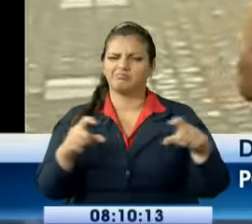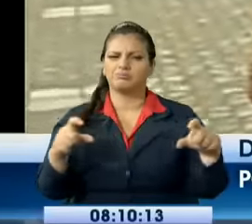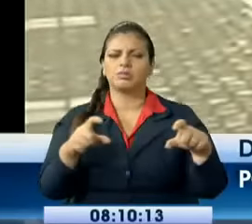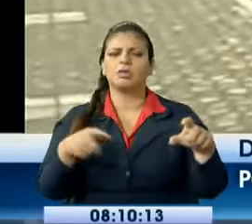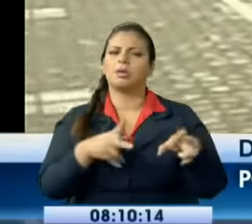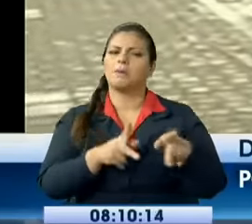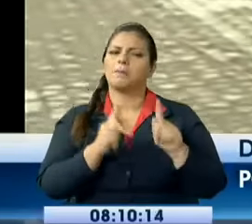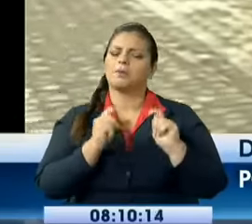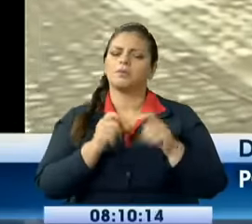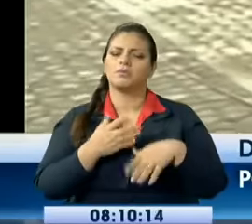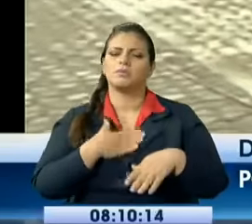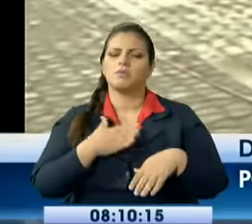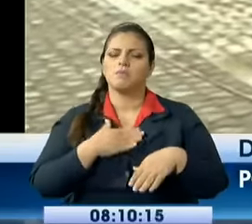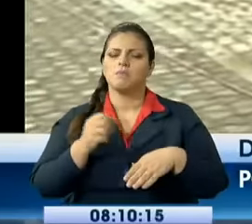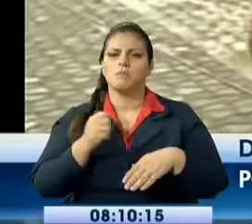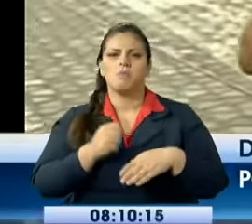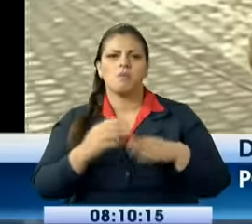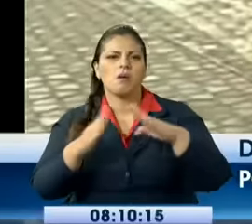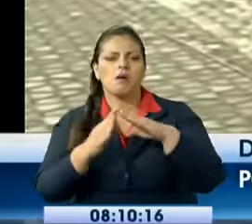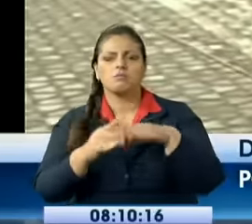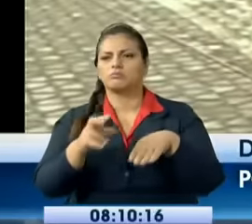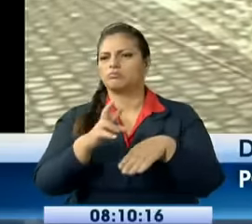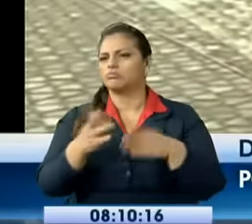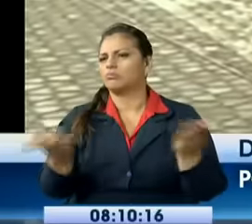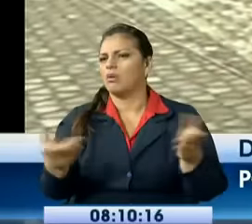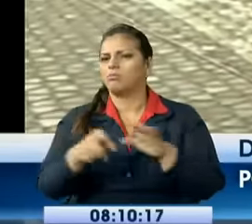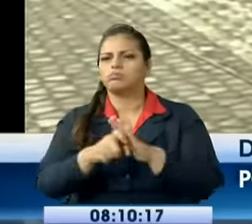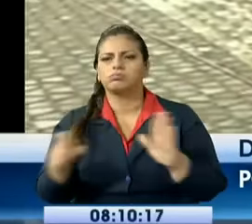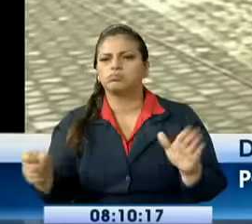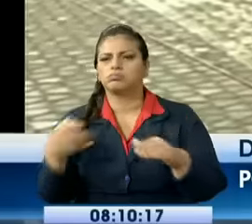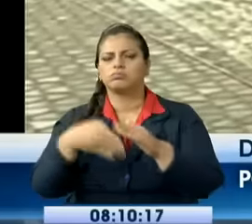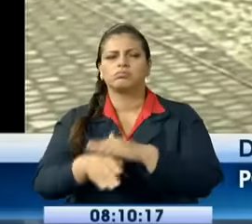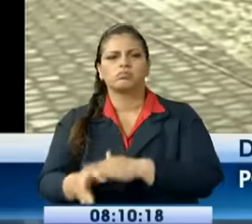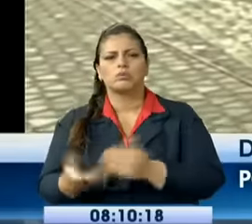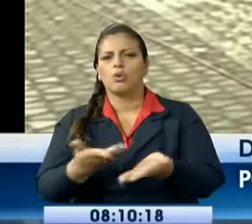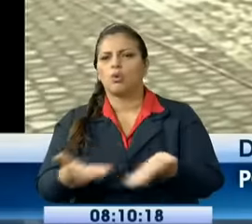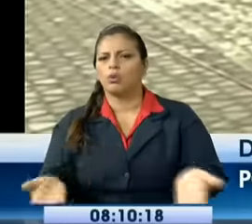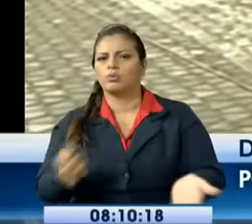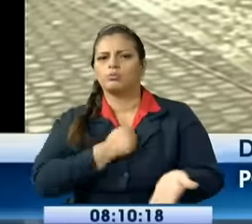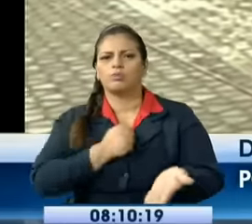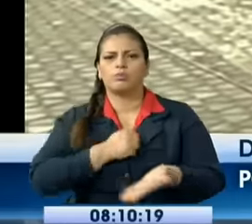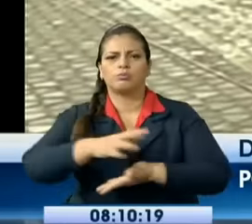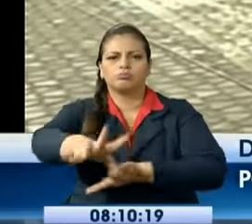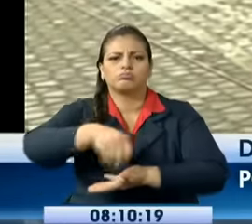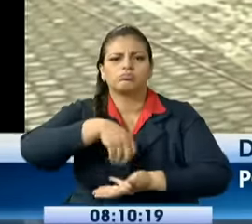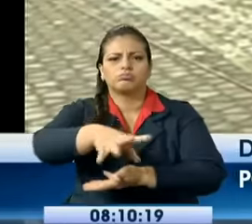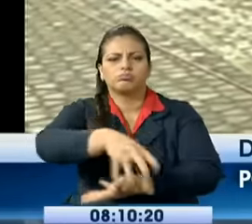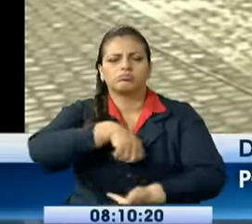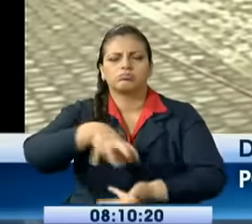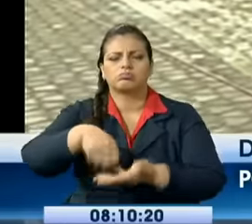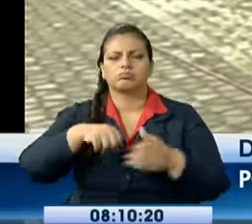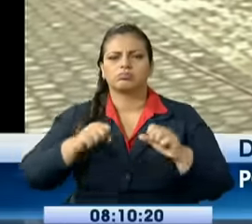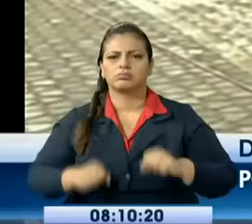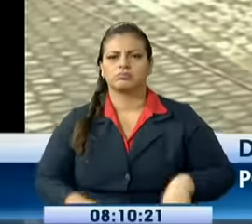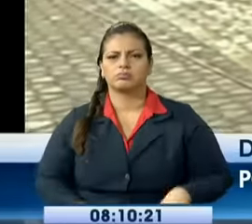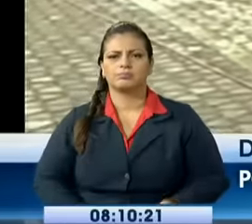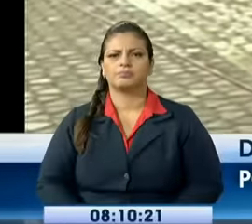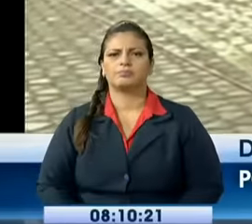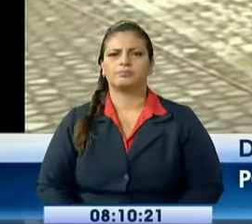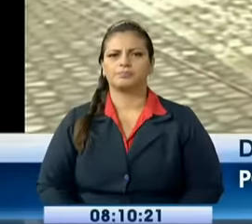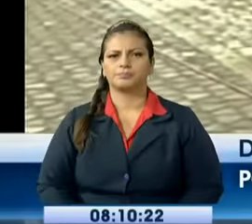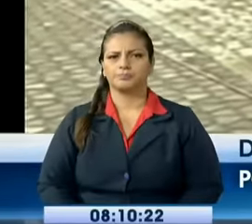prestos, dispuestos para poder ingresar a la zona cero a retirar los productos, la mercancía, la mercadería e incluso bienes que forman parte